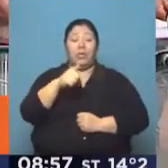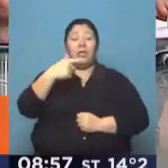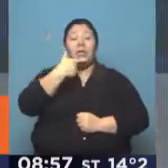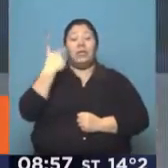muchas